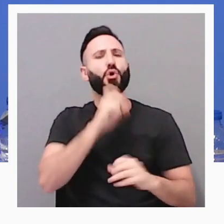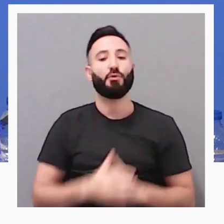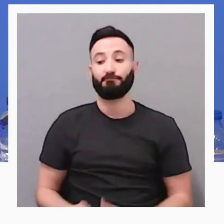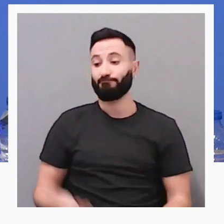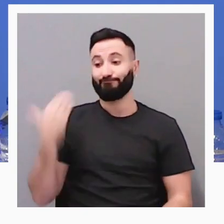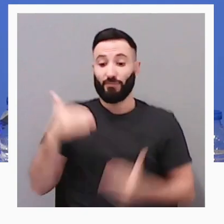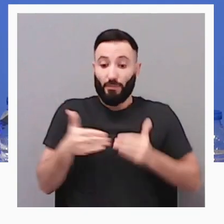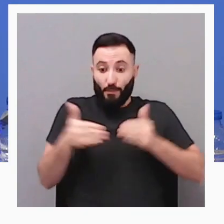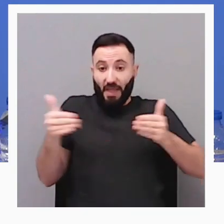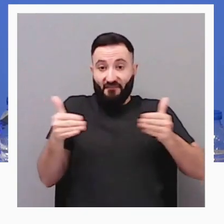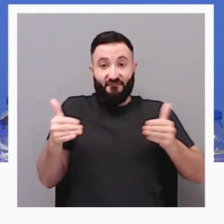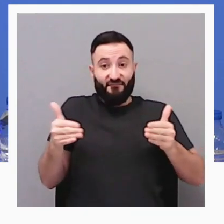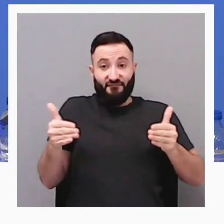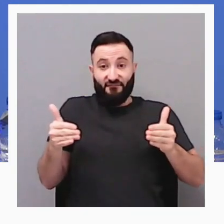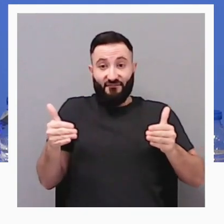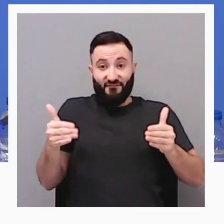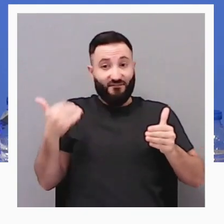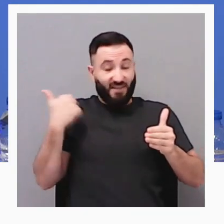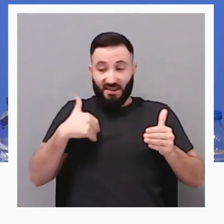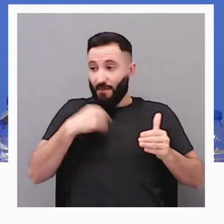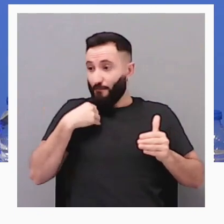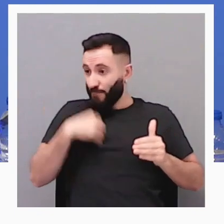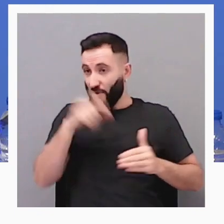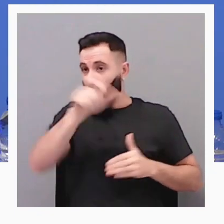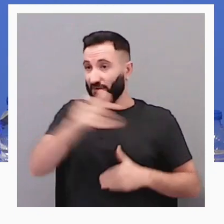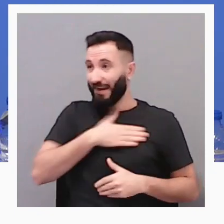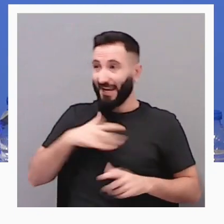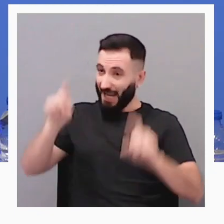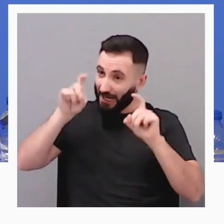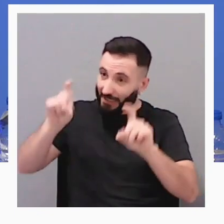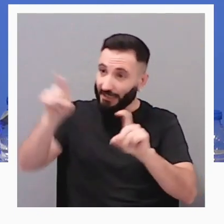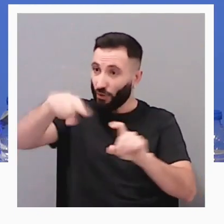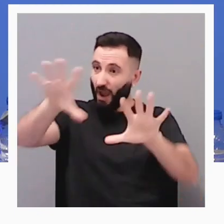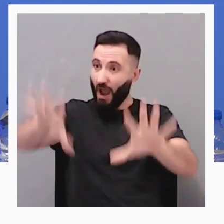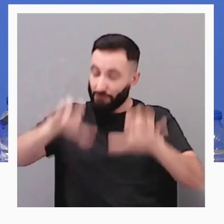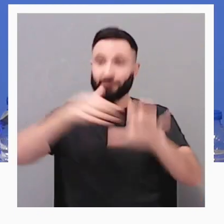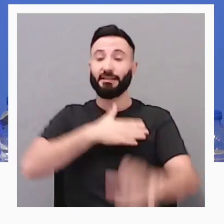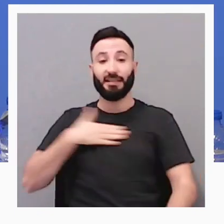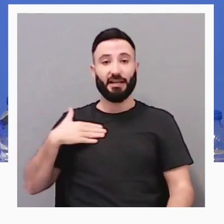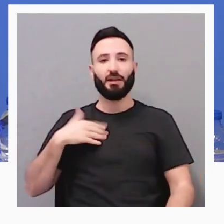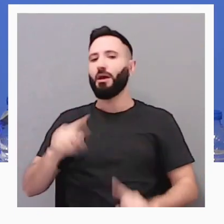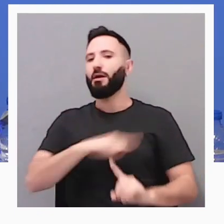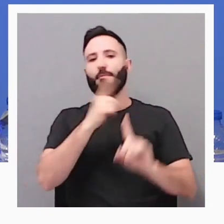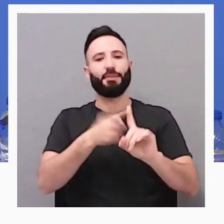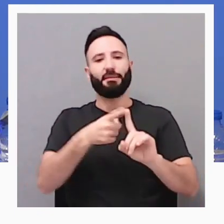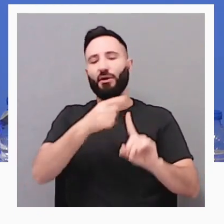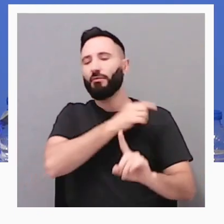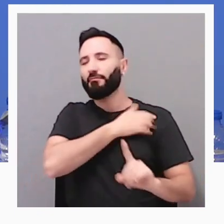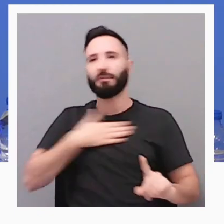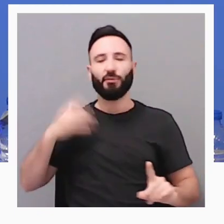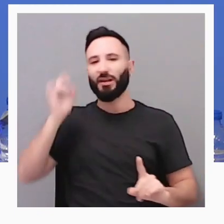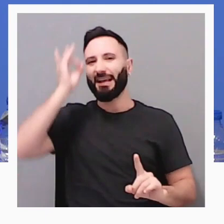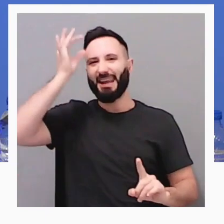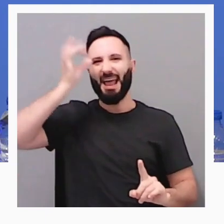minuto, lo que hay que hacer cuando quieres que alguien aprenda algo. Primero, ser muy creativo y dejar que sean